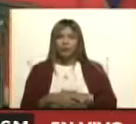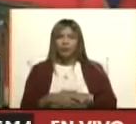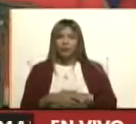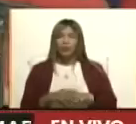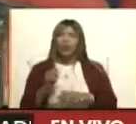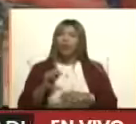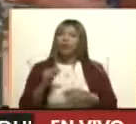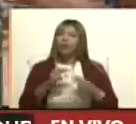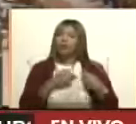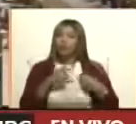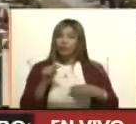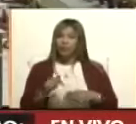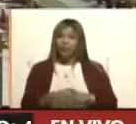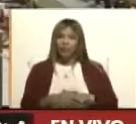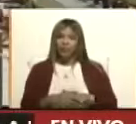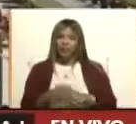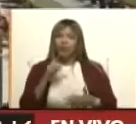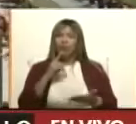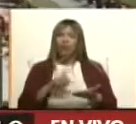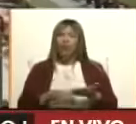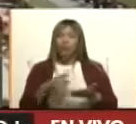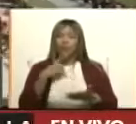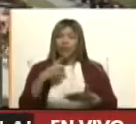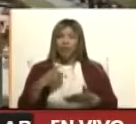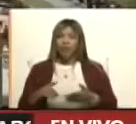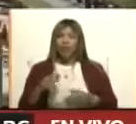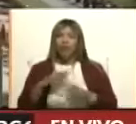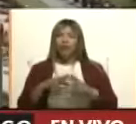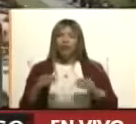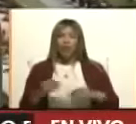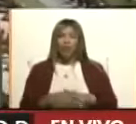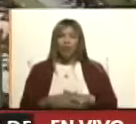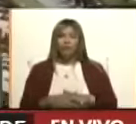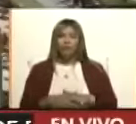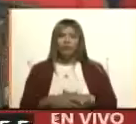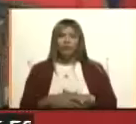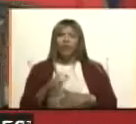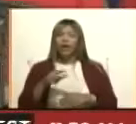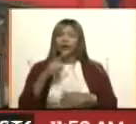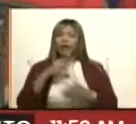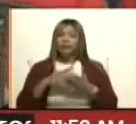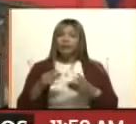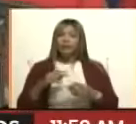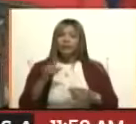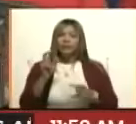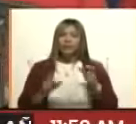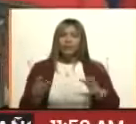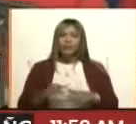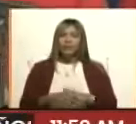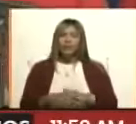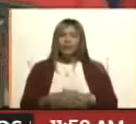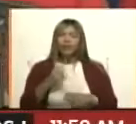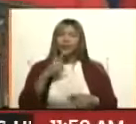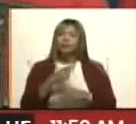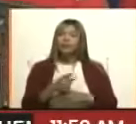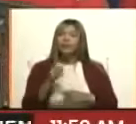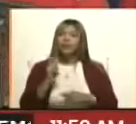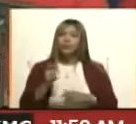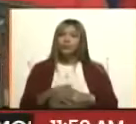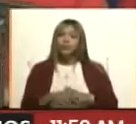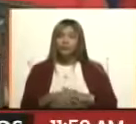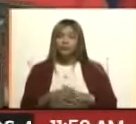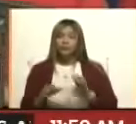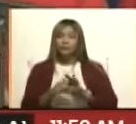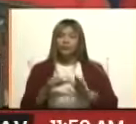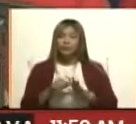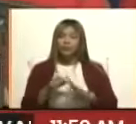Les toca a ustedes cumplir con su deber, a todos, ese deber ciudadano que establece la Constitución,